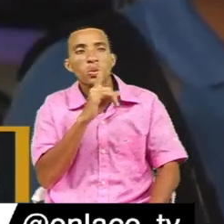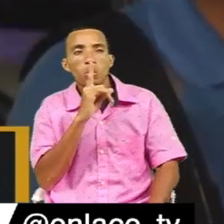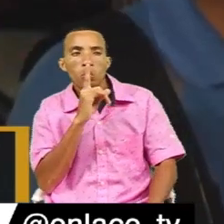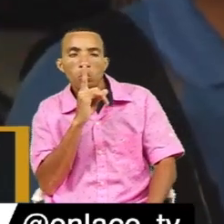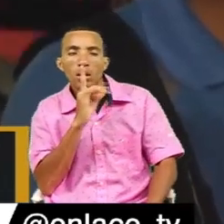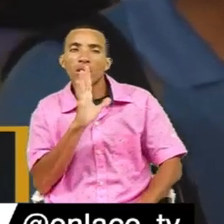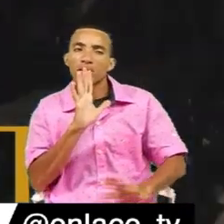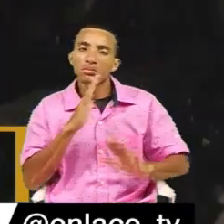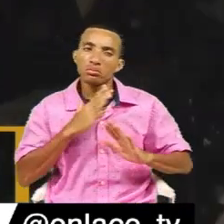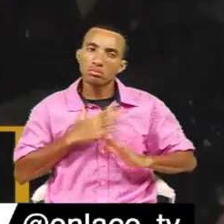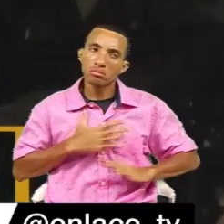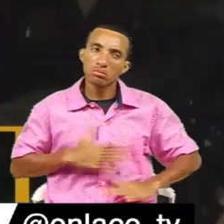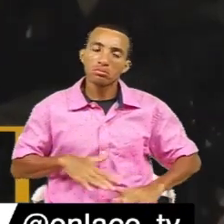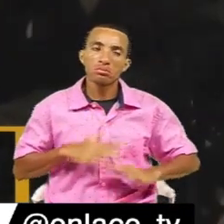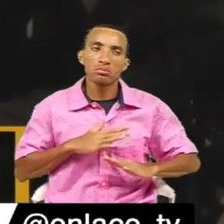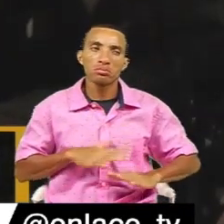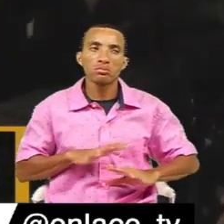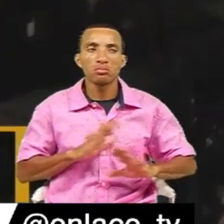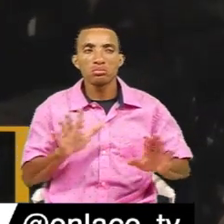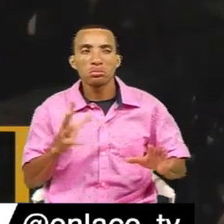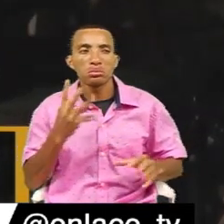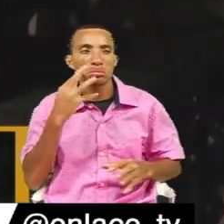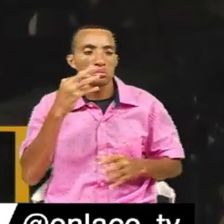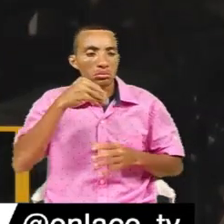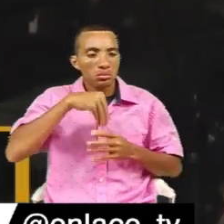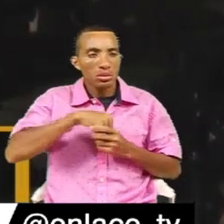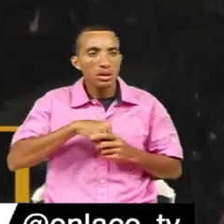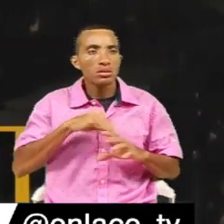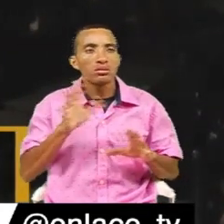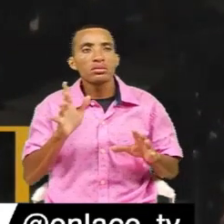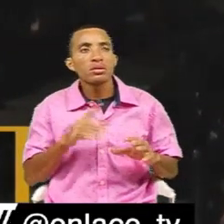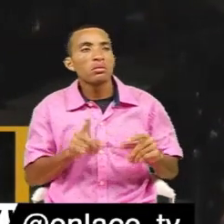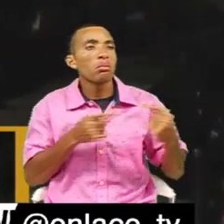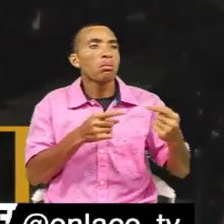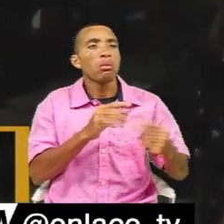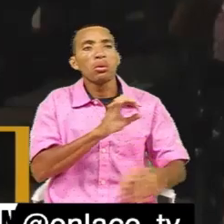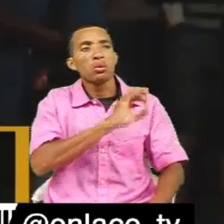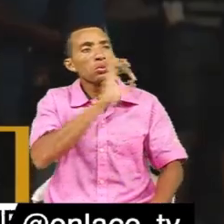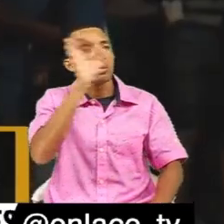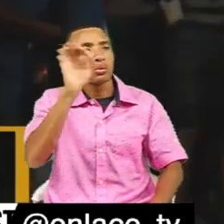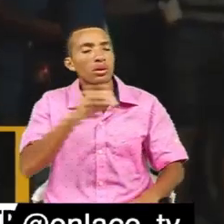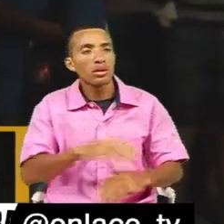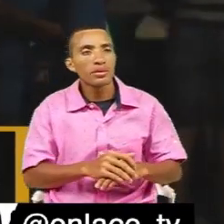pasivo, hogareño, no metía con nadie. No sé qué